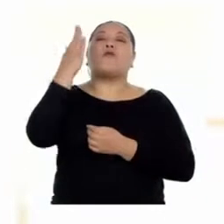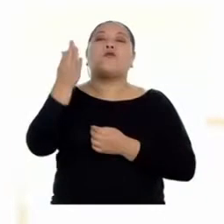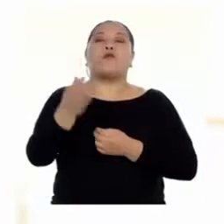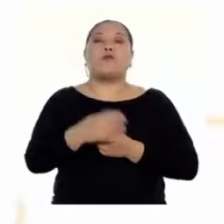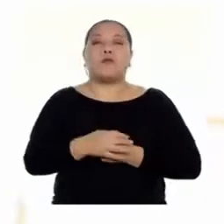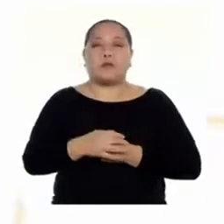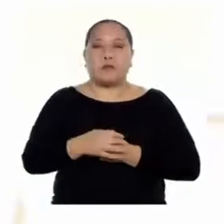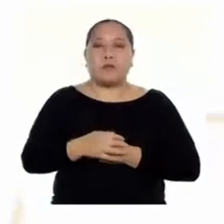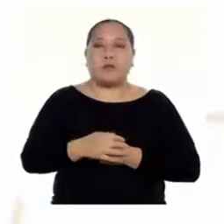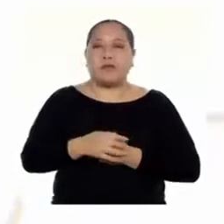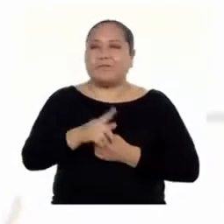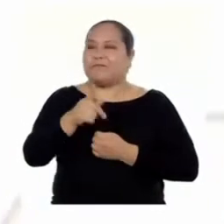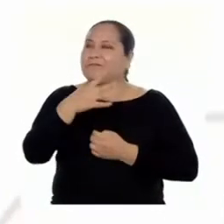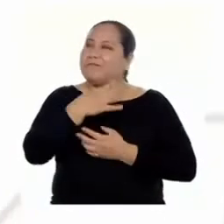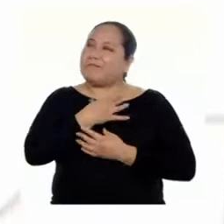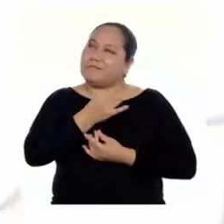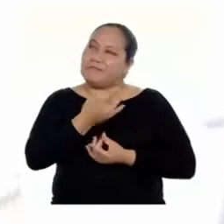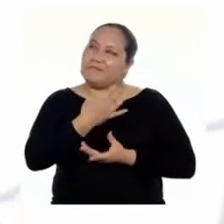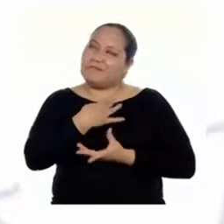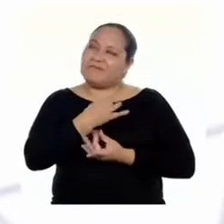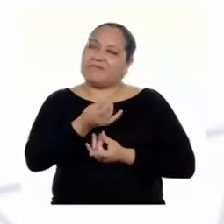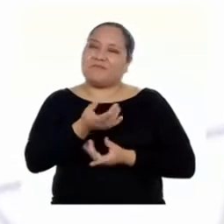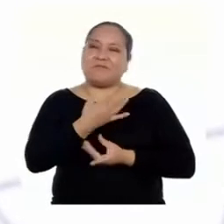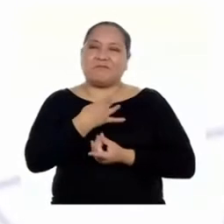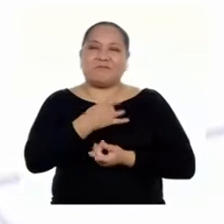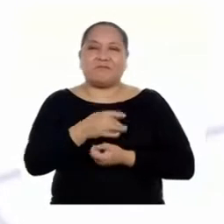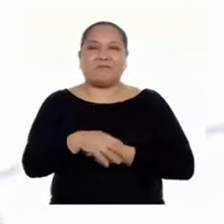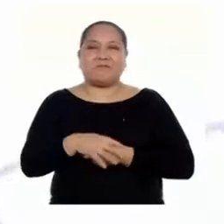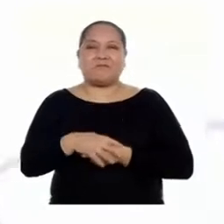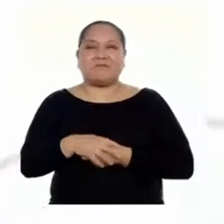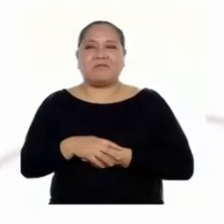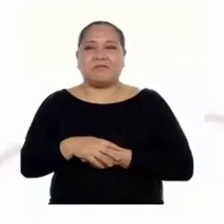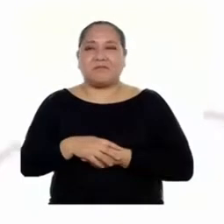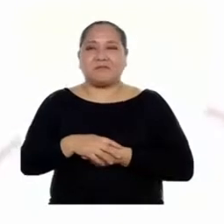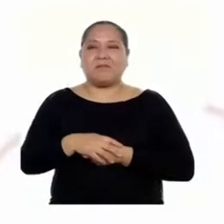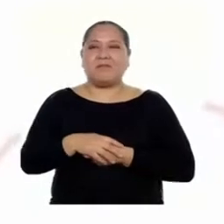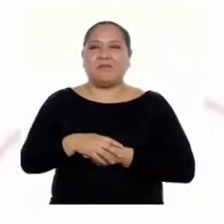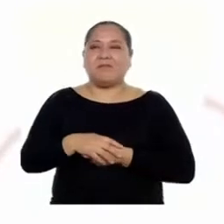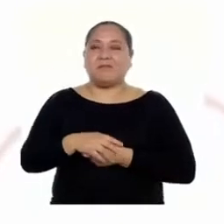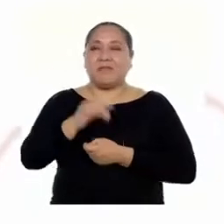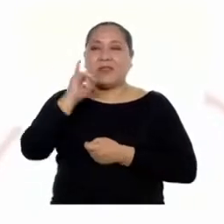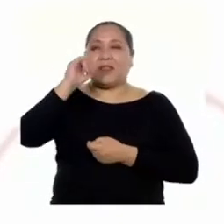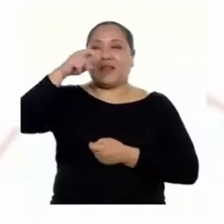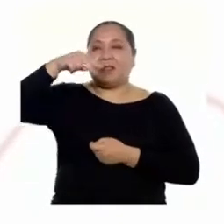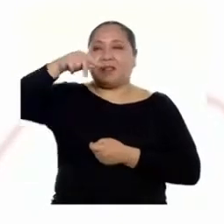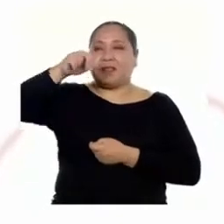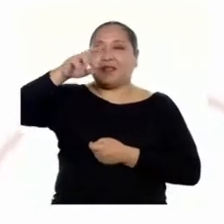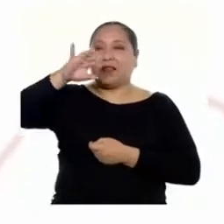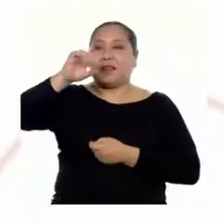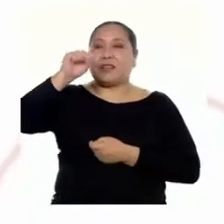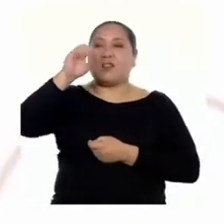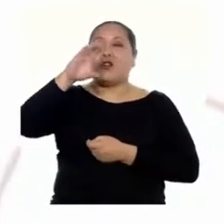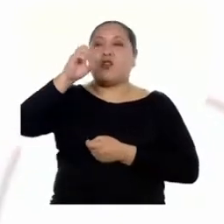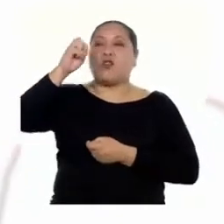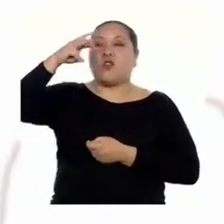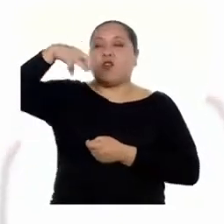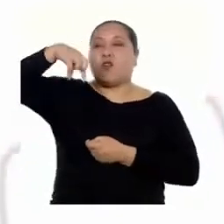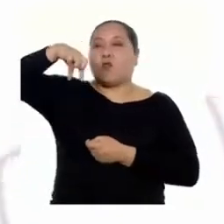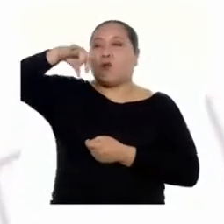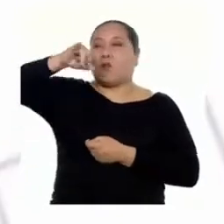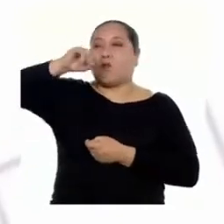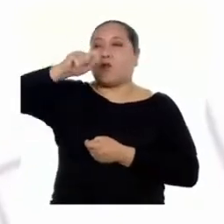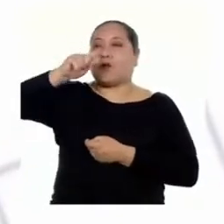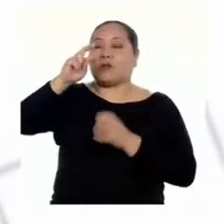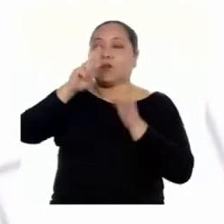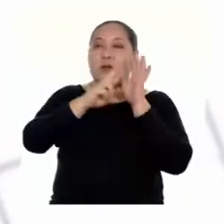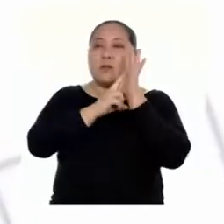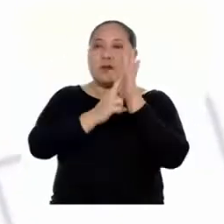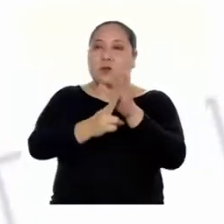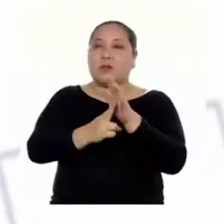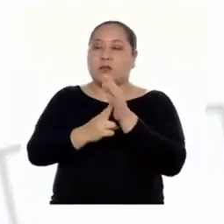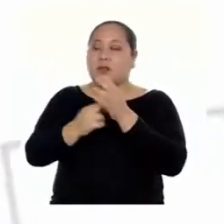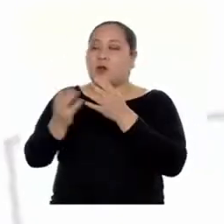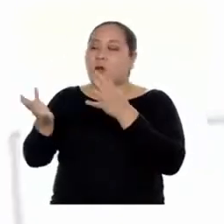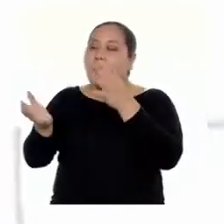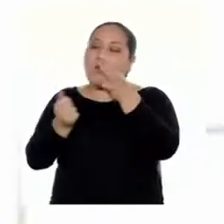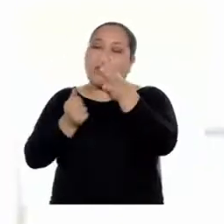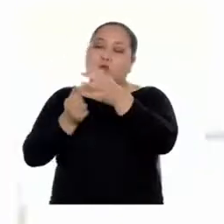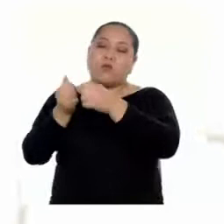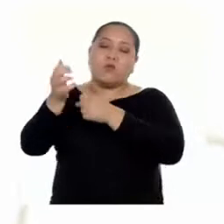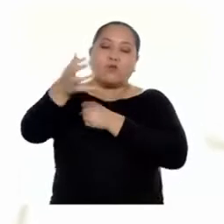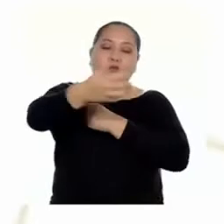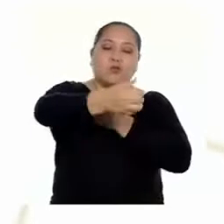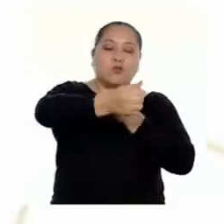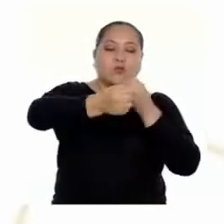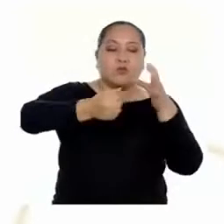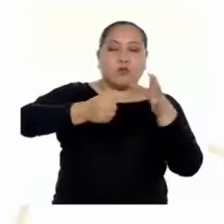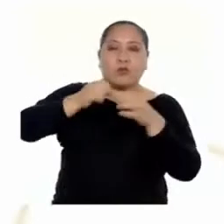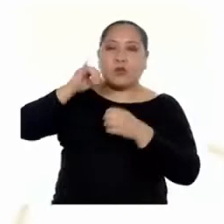futuro. Interesante. El interés compuesto representa la acumulación de intereses que se